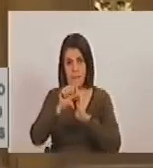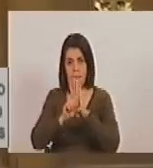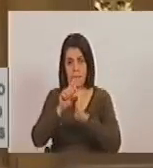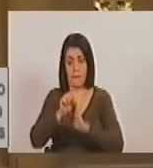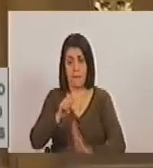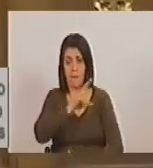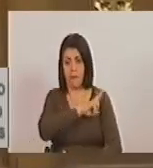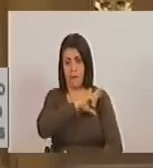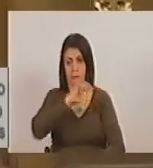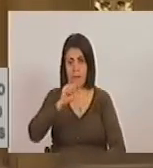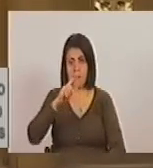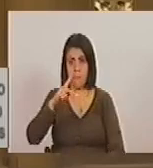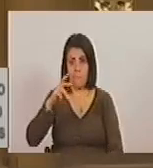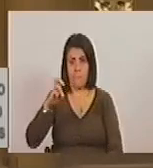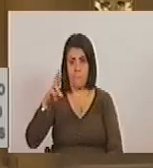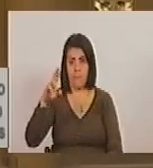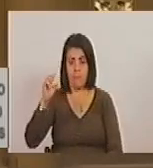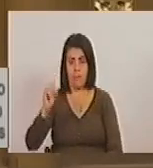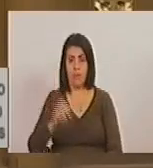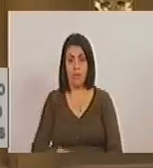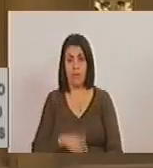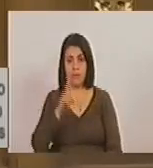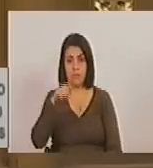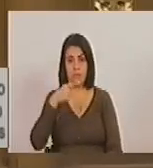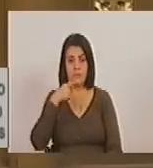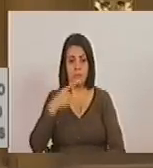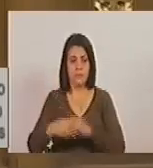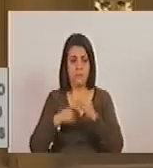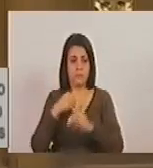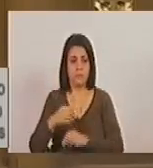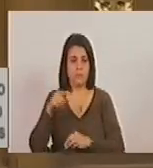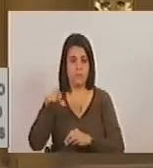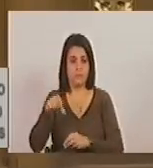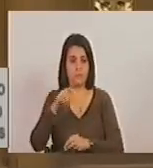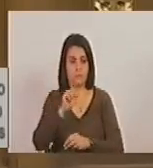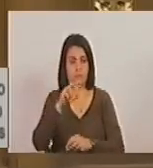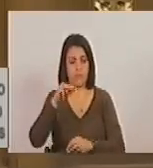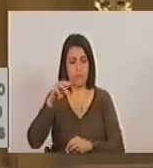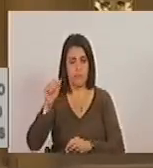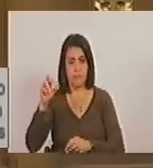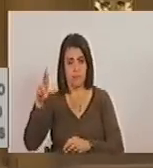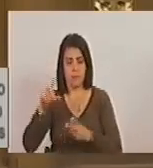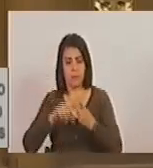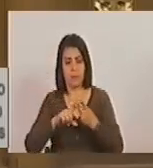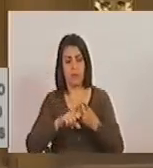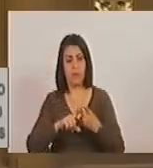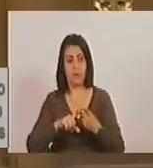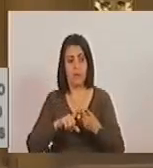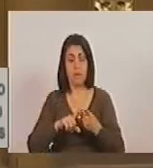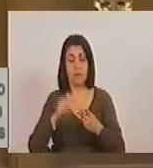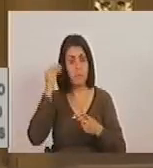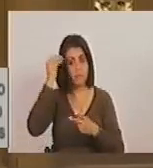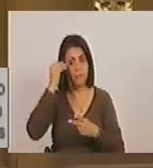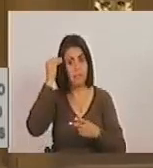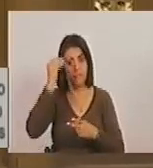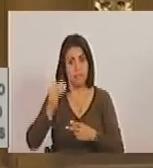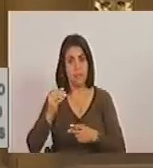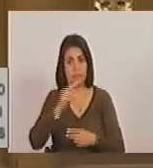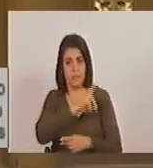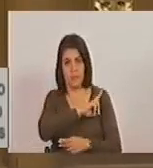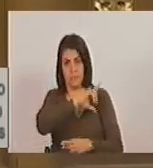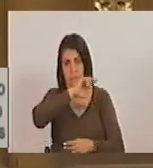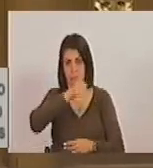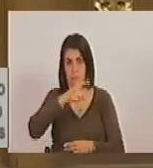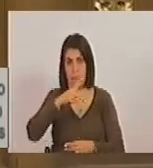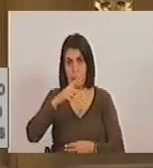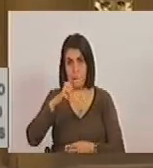del teniente de navío Pedro Lucas Urribarri Prieto y las heroínas Ana María Campos y Domitila Flores. Considerando que el teniente de navío